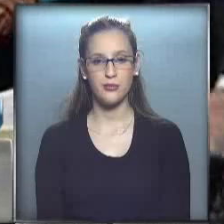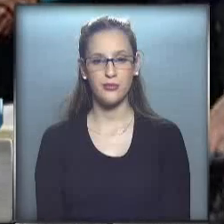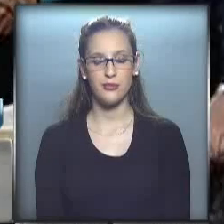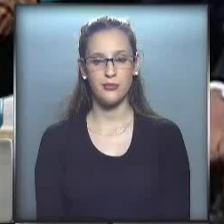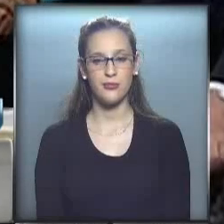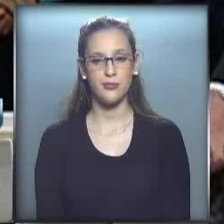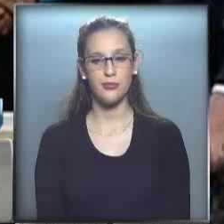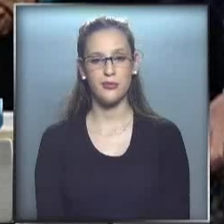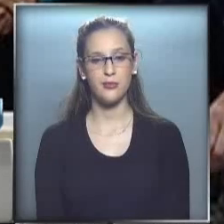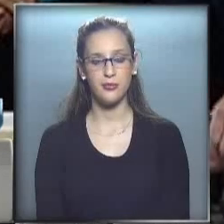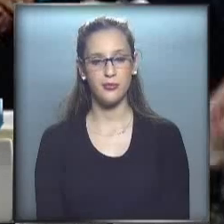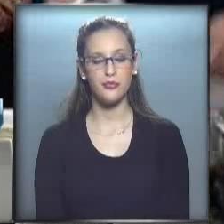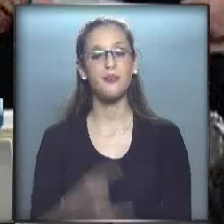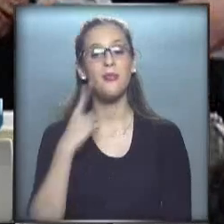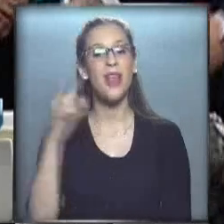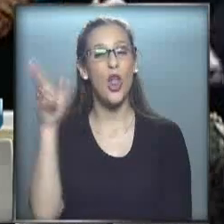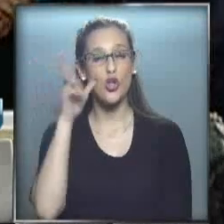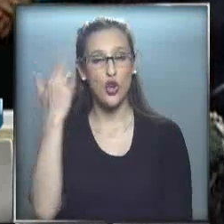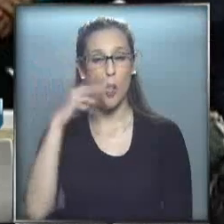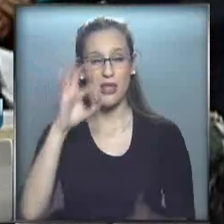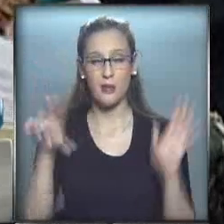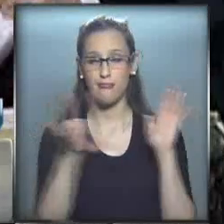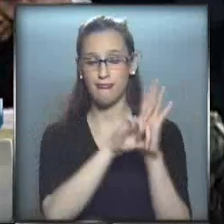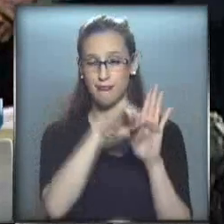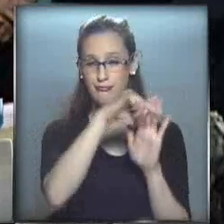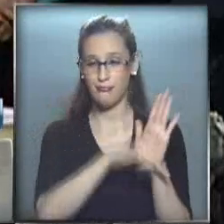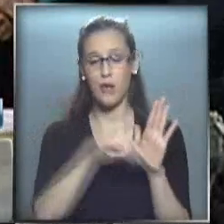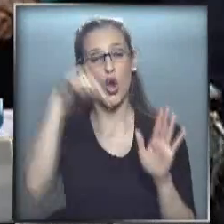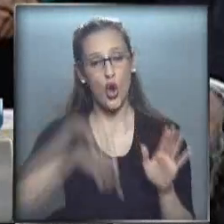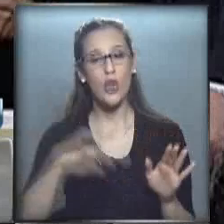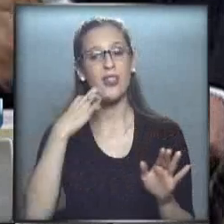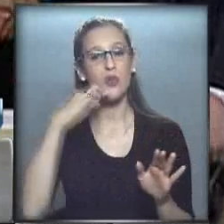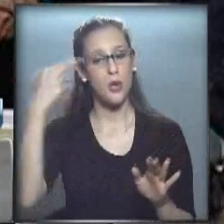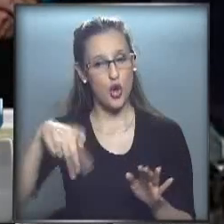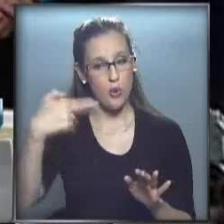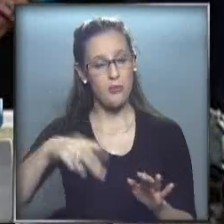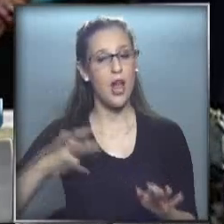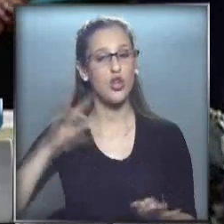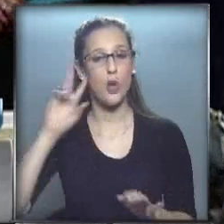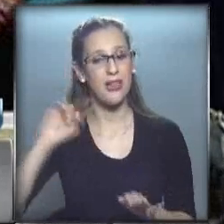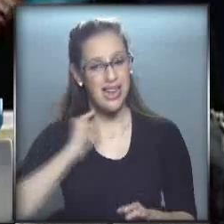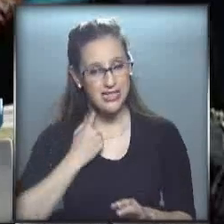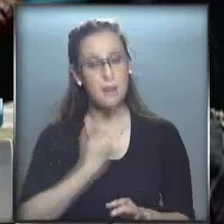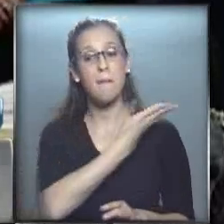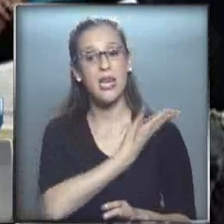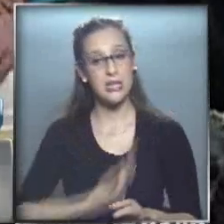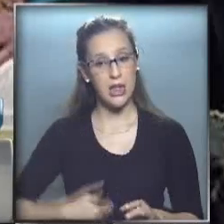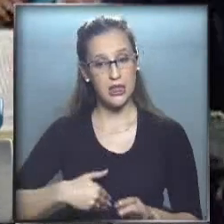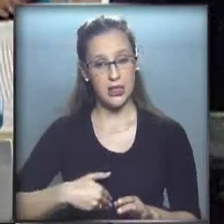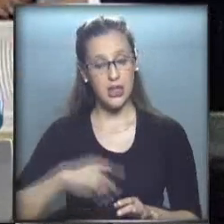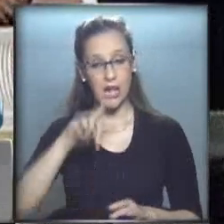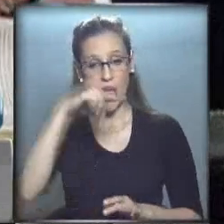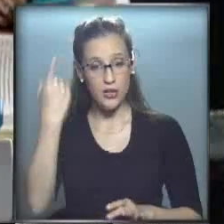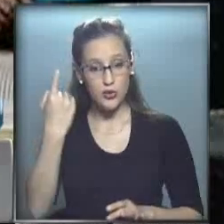Por disposición del decreto número 1890 del día 19 de noviembre de 2013, la señora Presidenta de la Nación